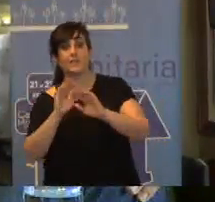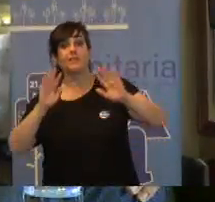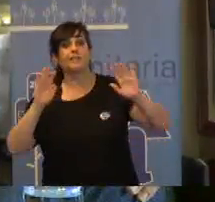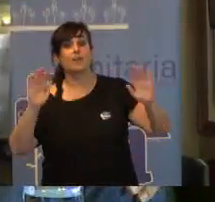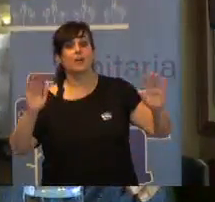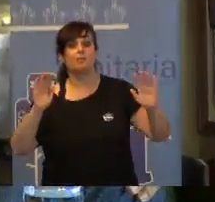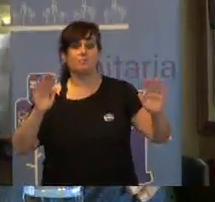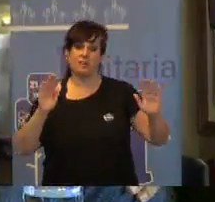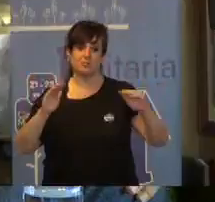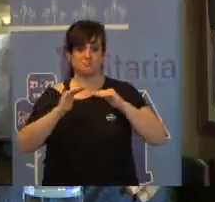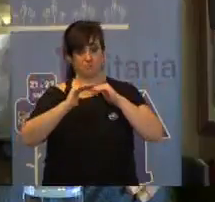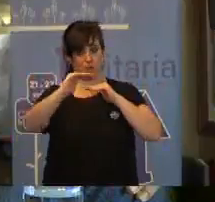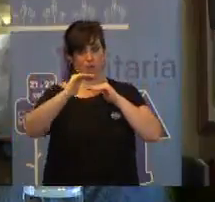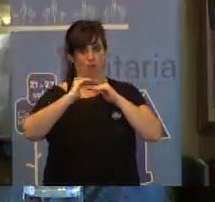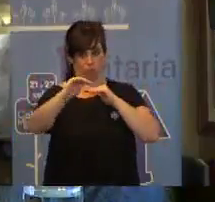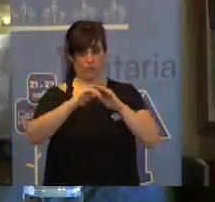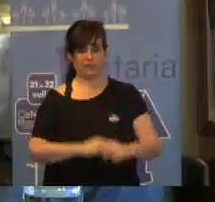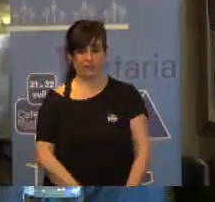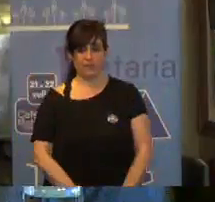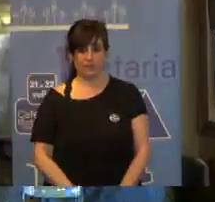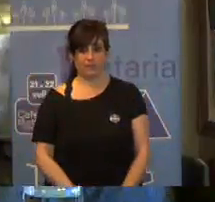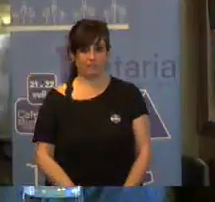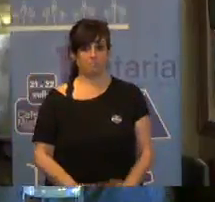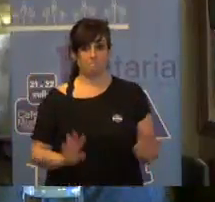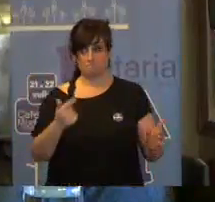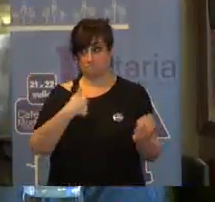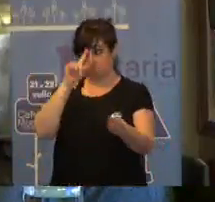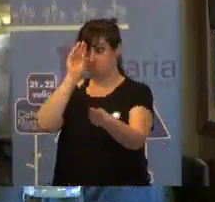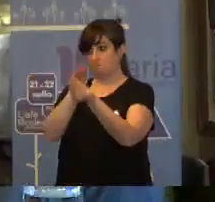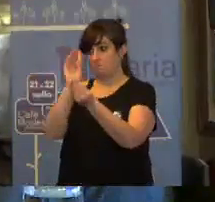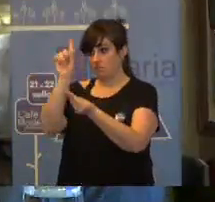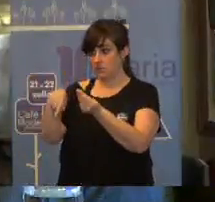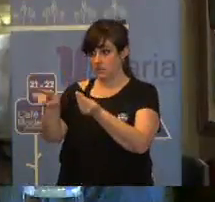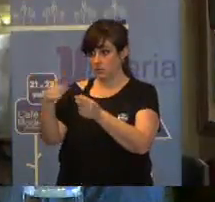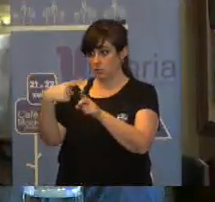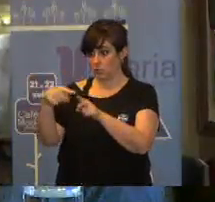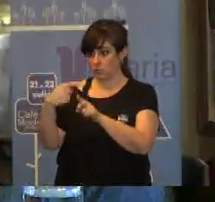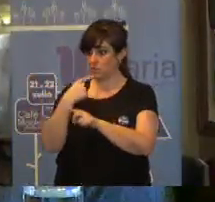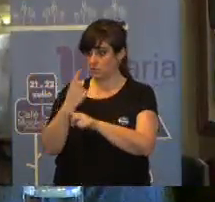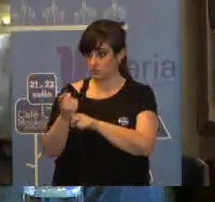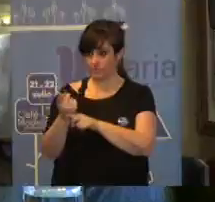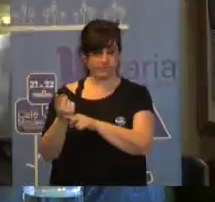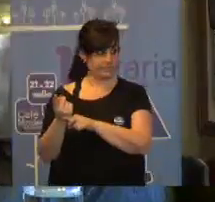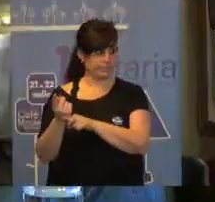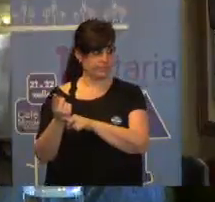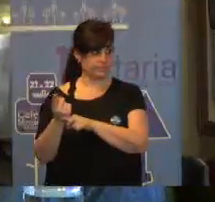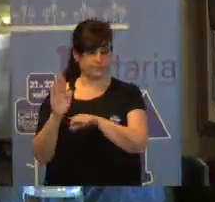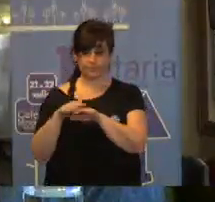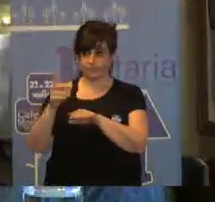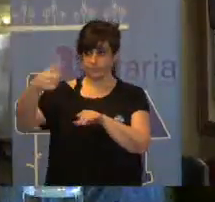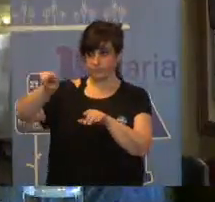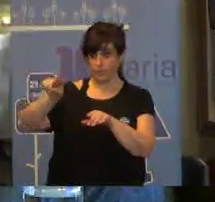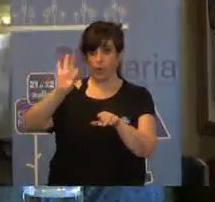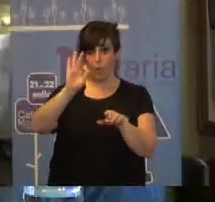que sempre falamos. E, bueno, estou totalmente de acordo co que tú dis, que para vos, pero tamén para